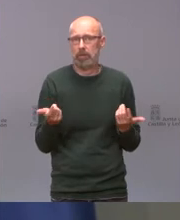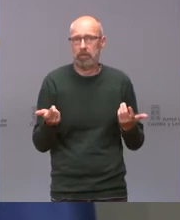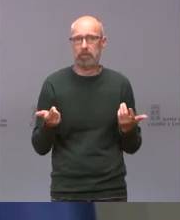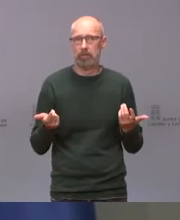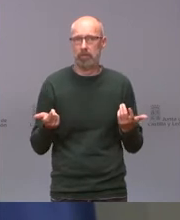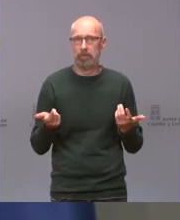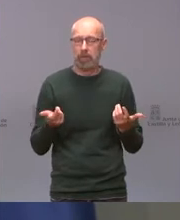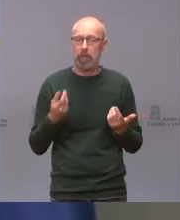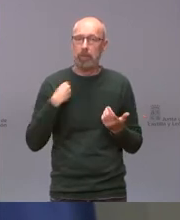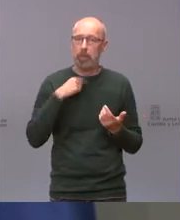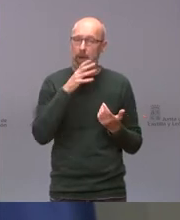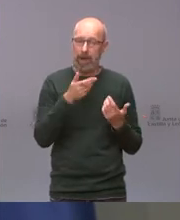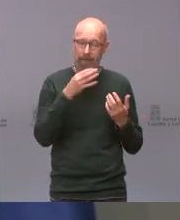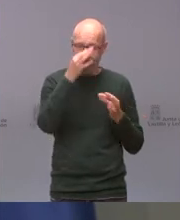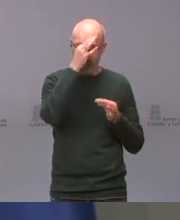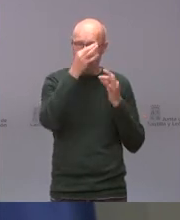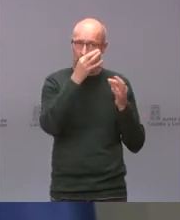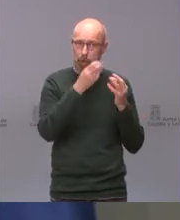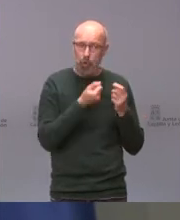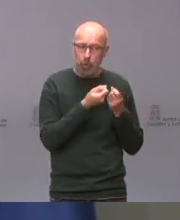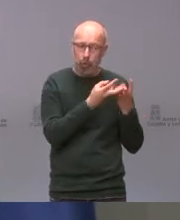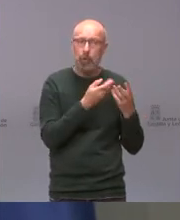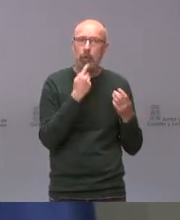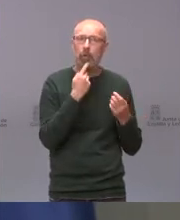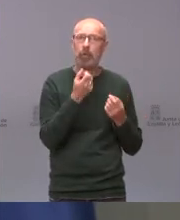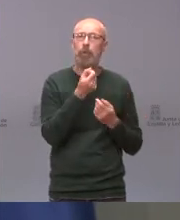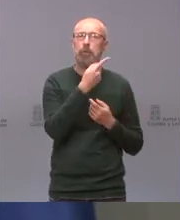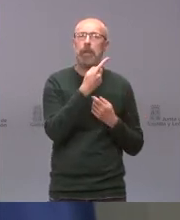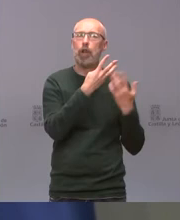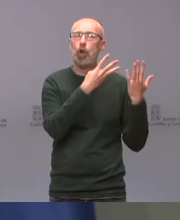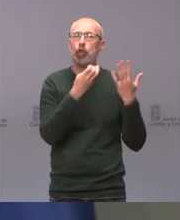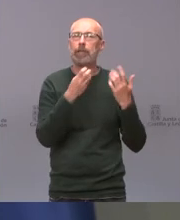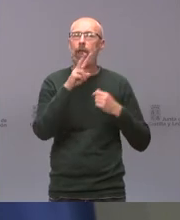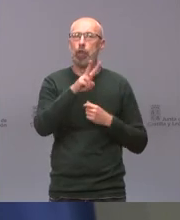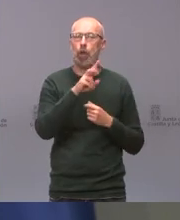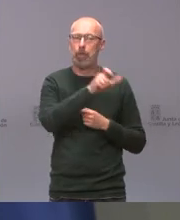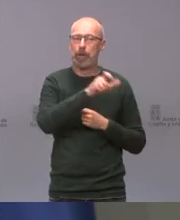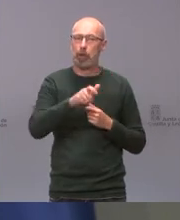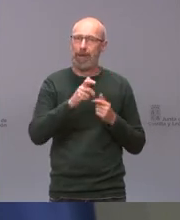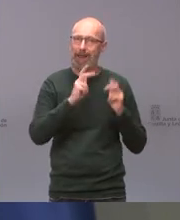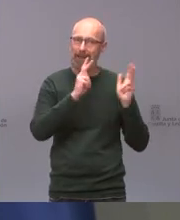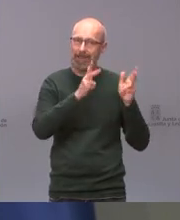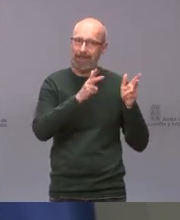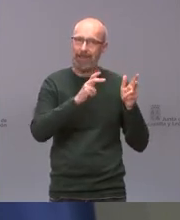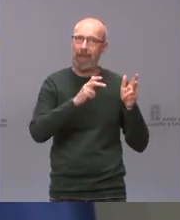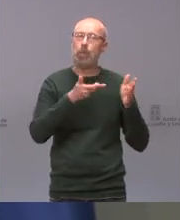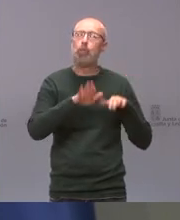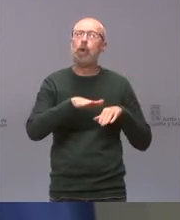hay evidencia numérica, insisto, de que hay 1.812 personas de residencias fallecidas en los hospitales